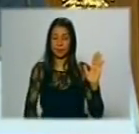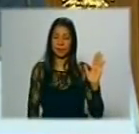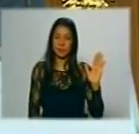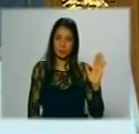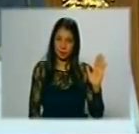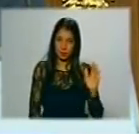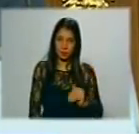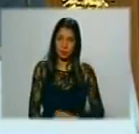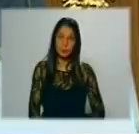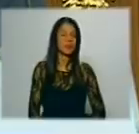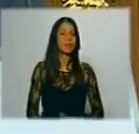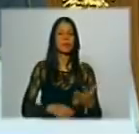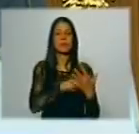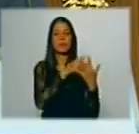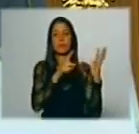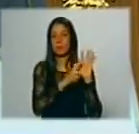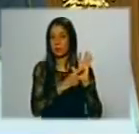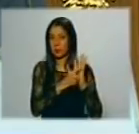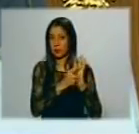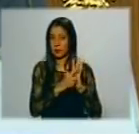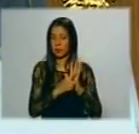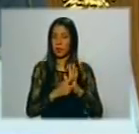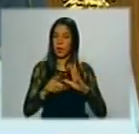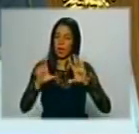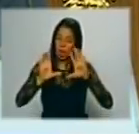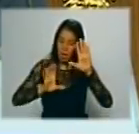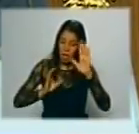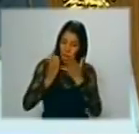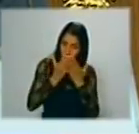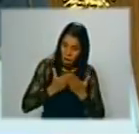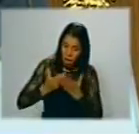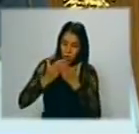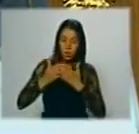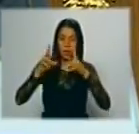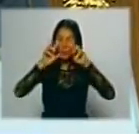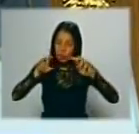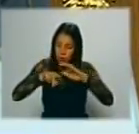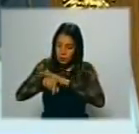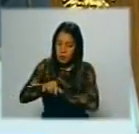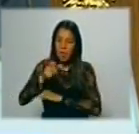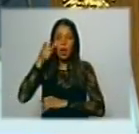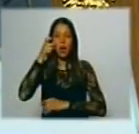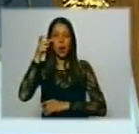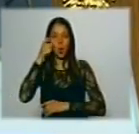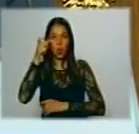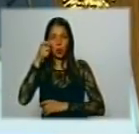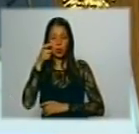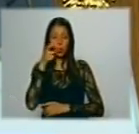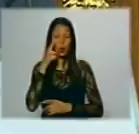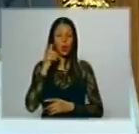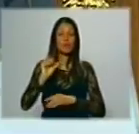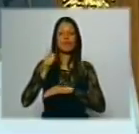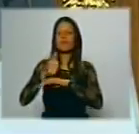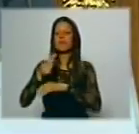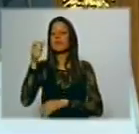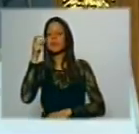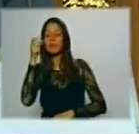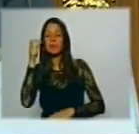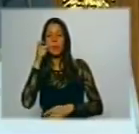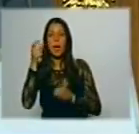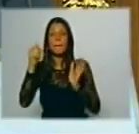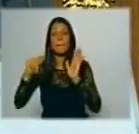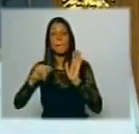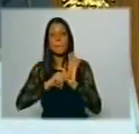constitucional. 5. Estudiar, analizar, controlar, supervisar y fiscalizar los